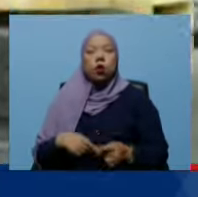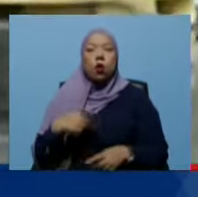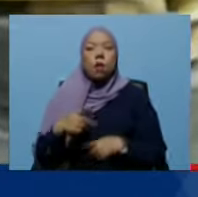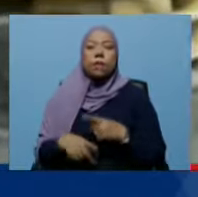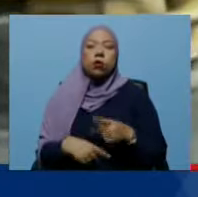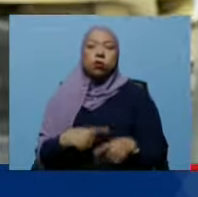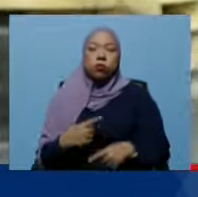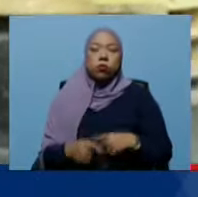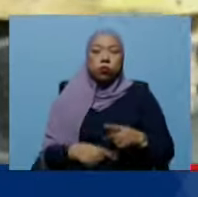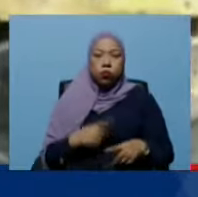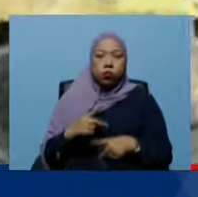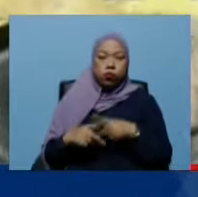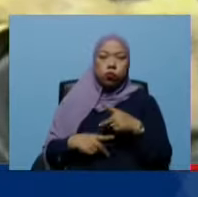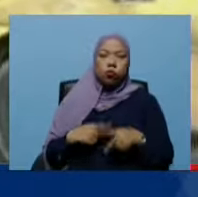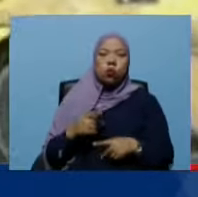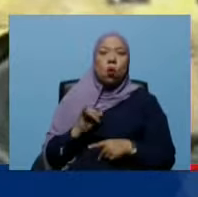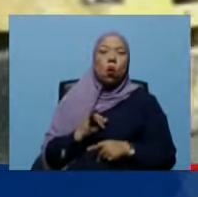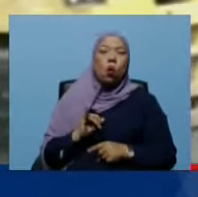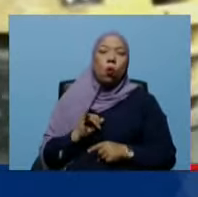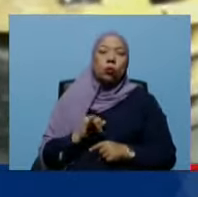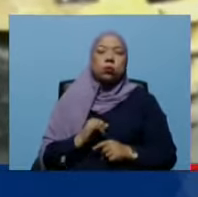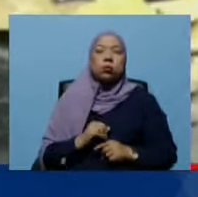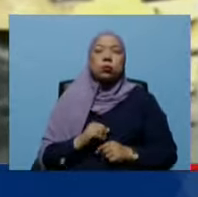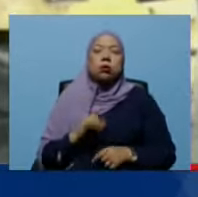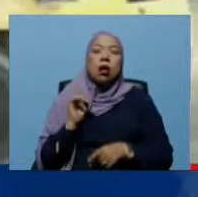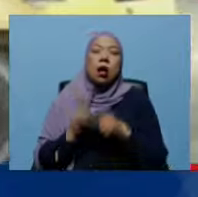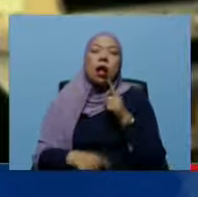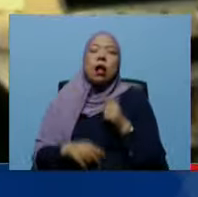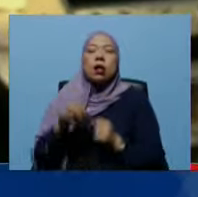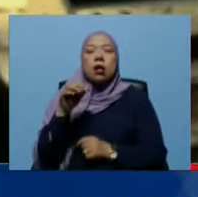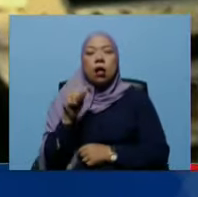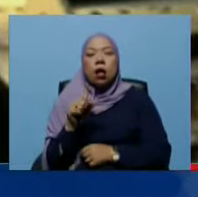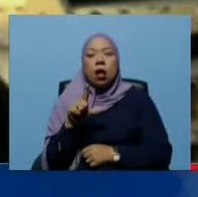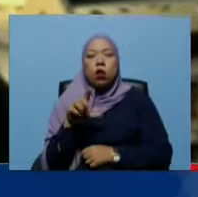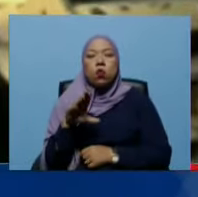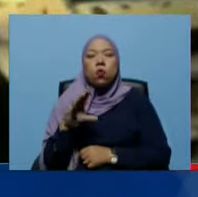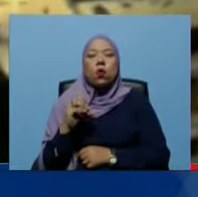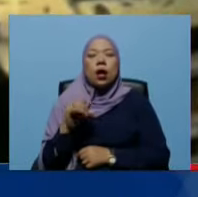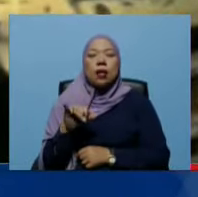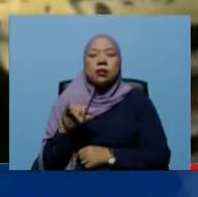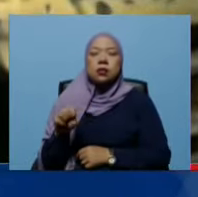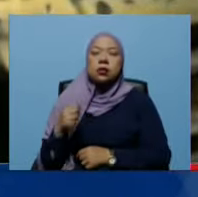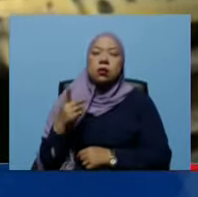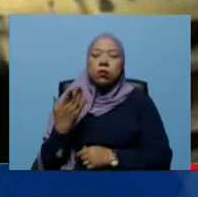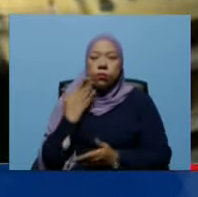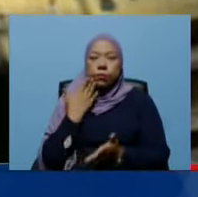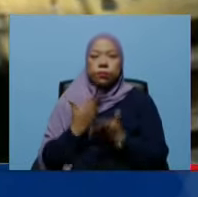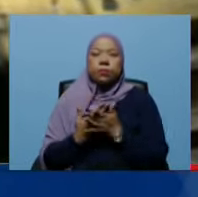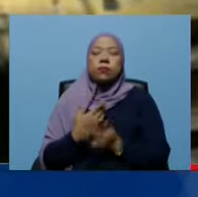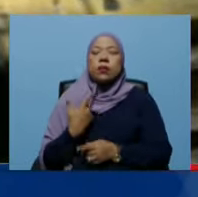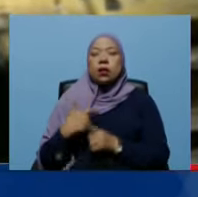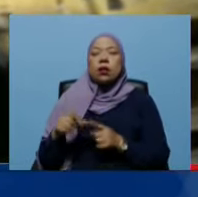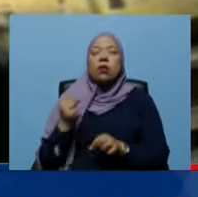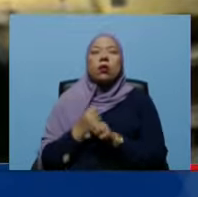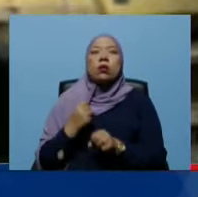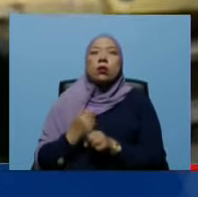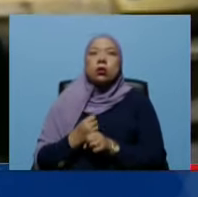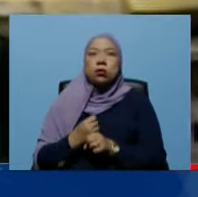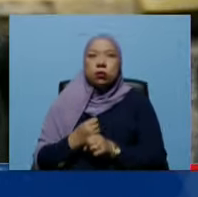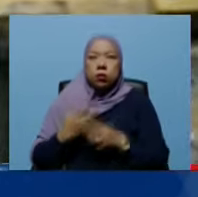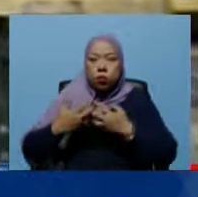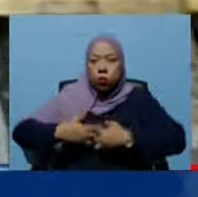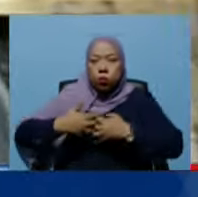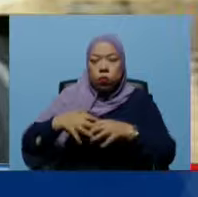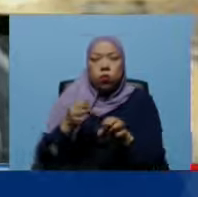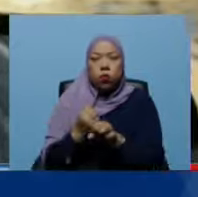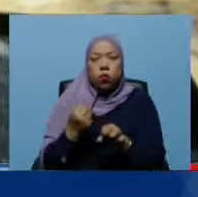productos que se generan en Alucasa, sino que quieren también ver qué otras alternativas con